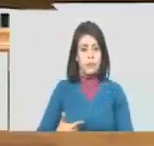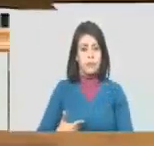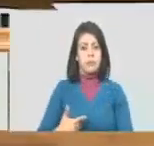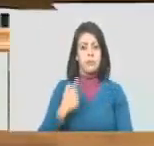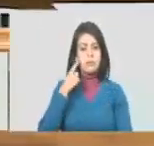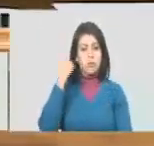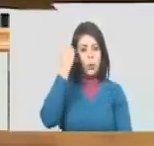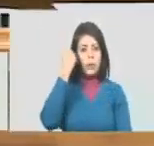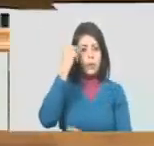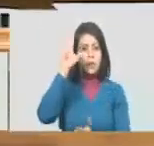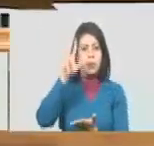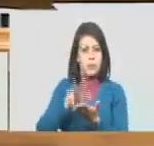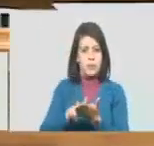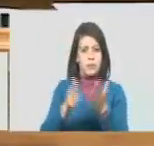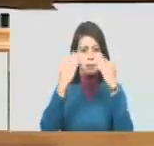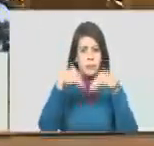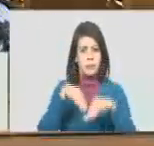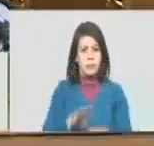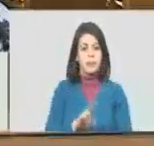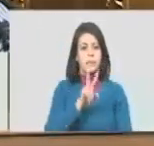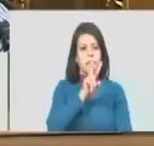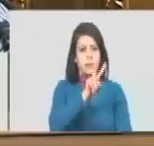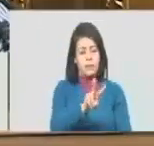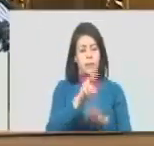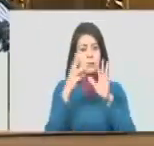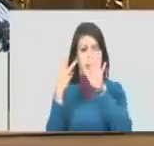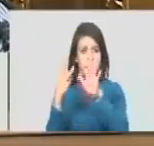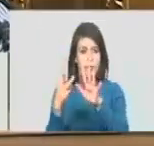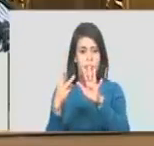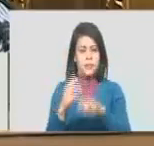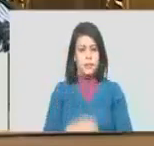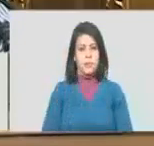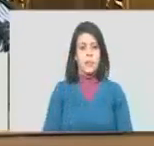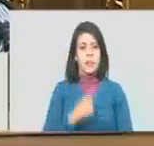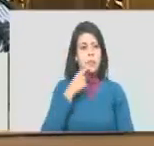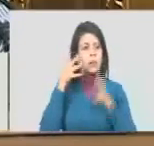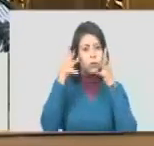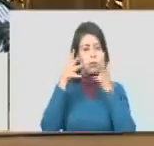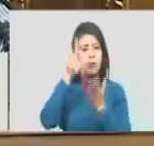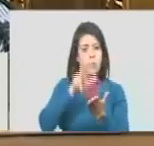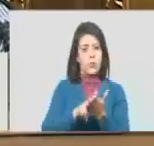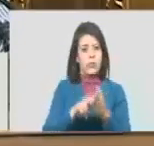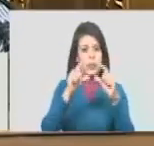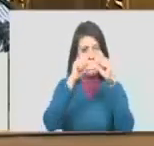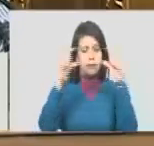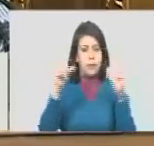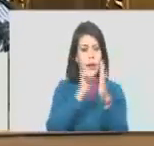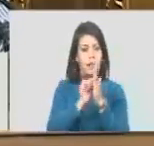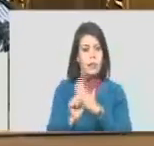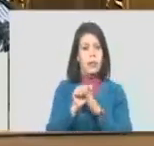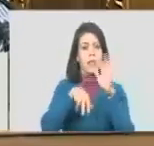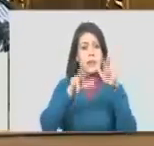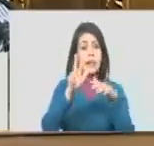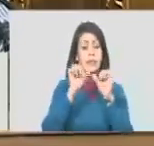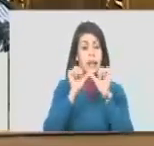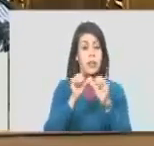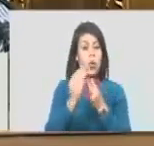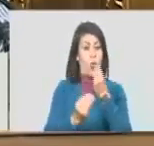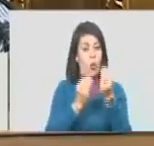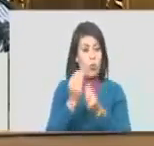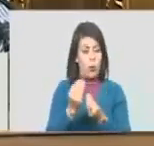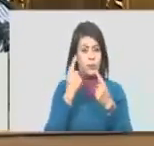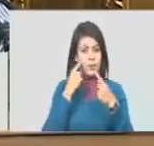En consideración. Aprobado. Siguiente. 38. Se sugiere aprobar el epígrafe del artículo 13, quedando redactado